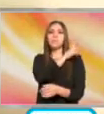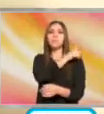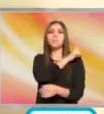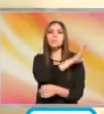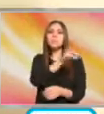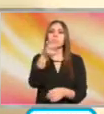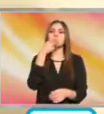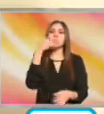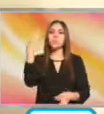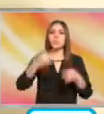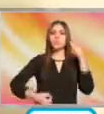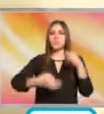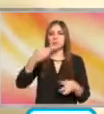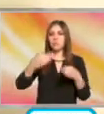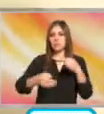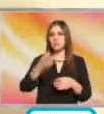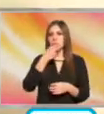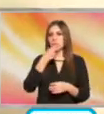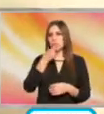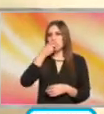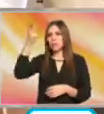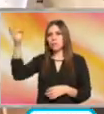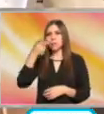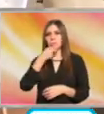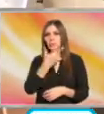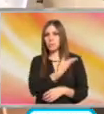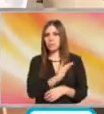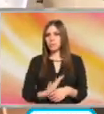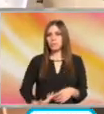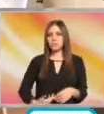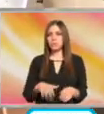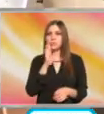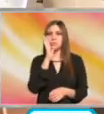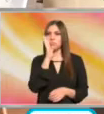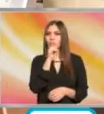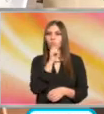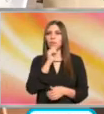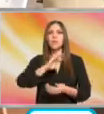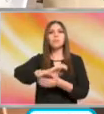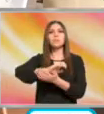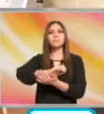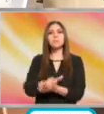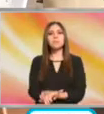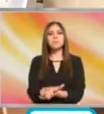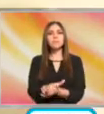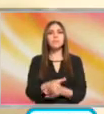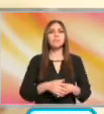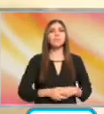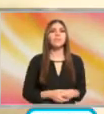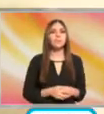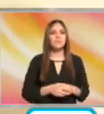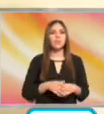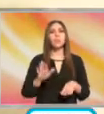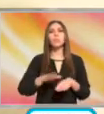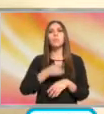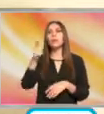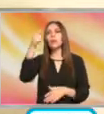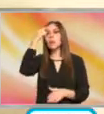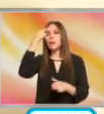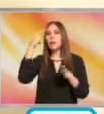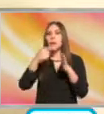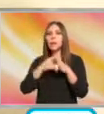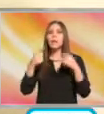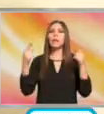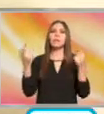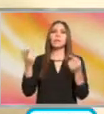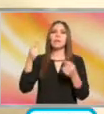cual dice que plantea que es inconstitucional la discriminación por cuestiones religiosas por parte del Estado,